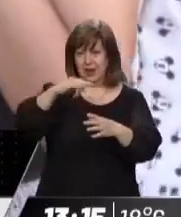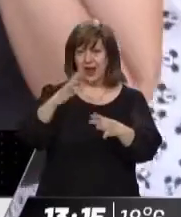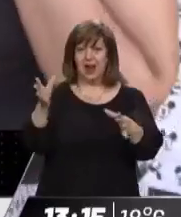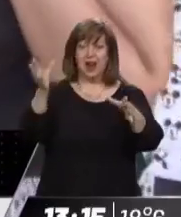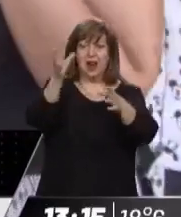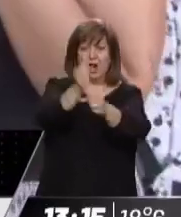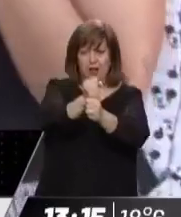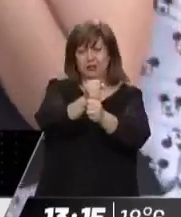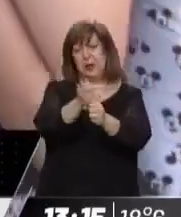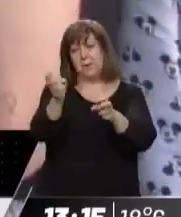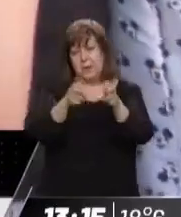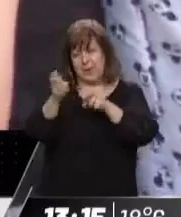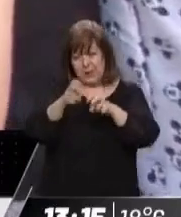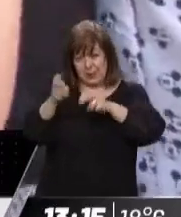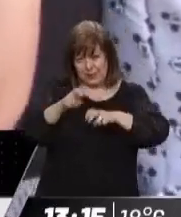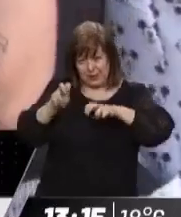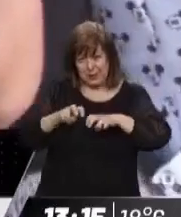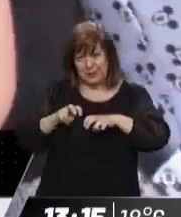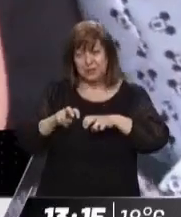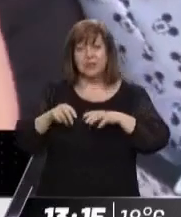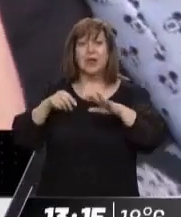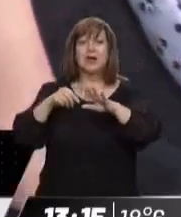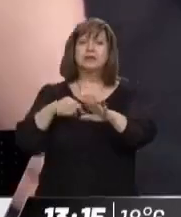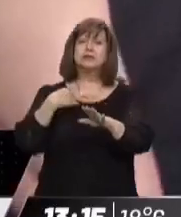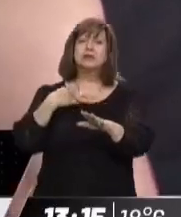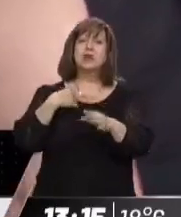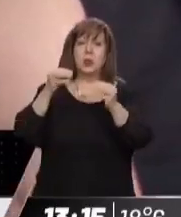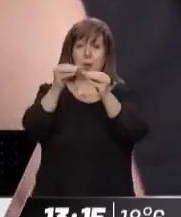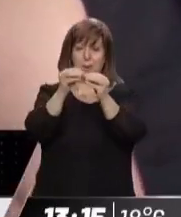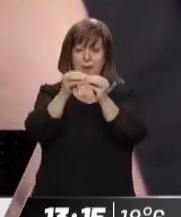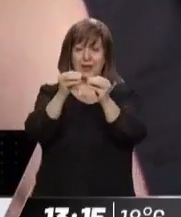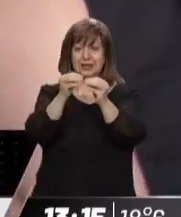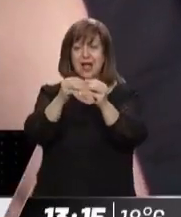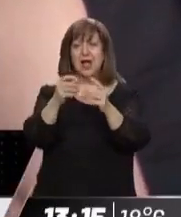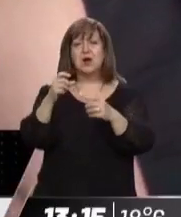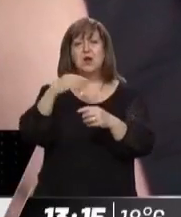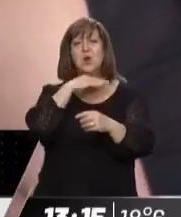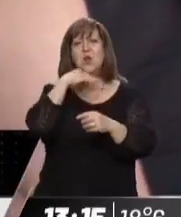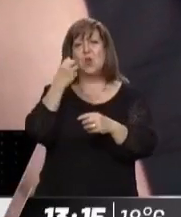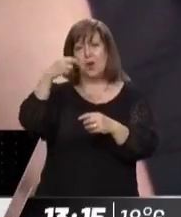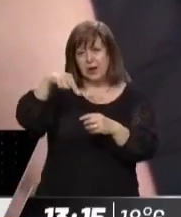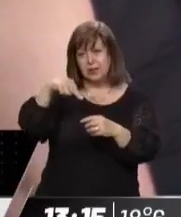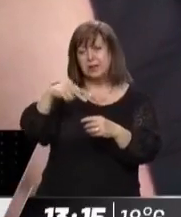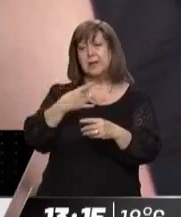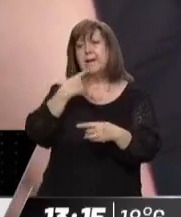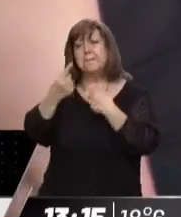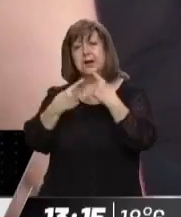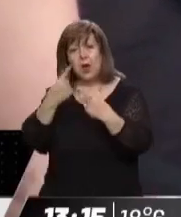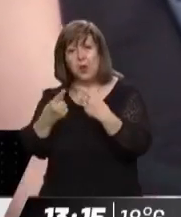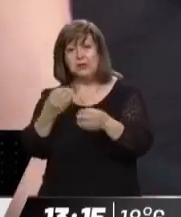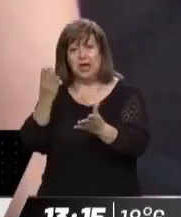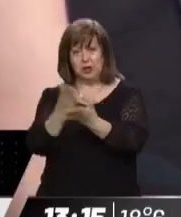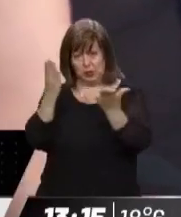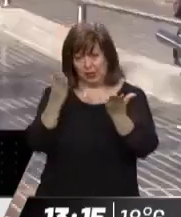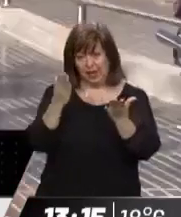colectivo e irse hacia esa localidad. Bueno, allí estuvo nuestro compañero y colega aquí del 7, Juan Cereda, hablando con los chicos, con los